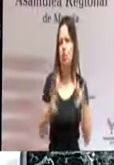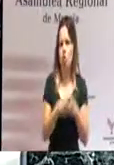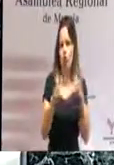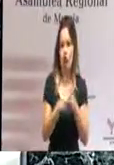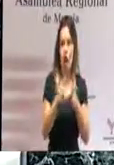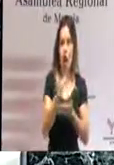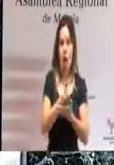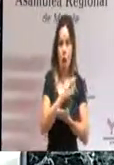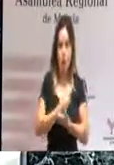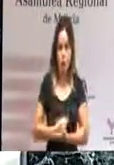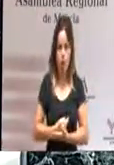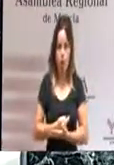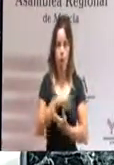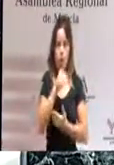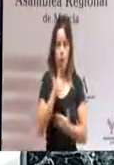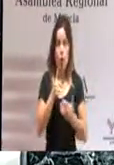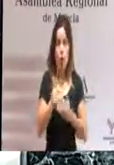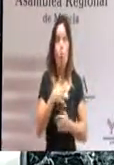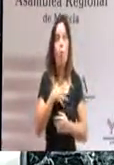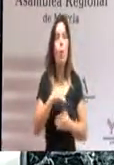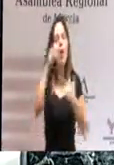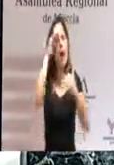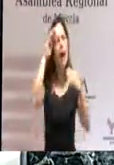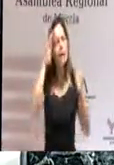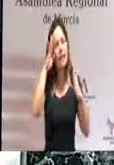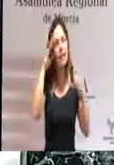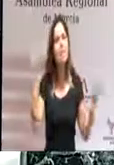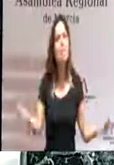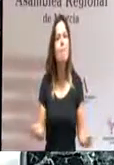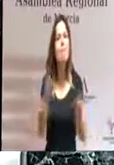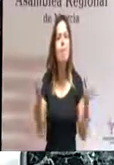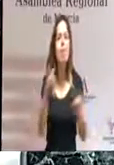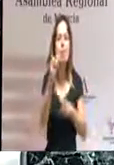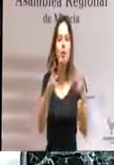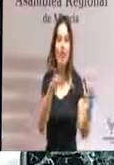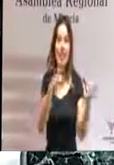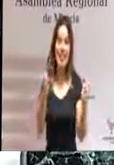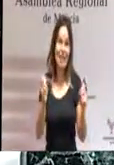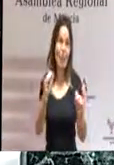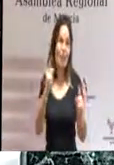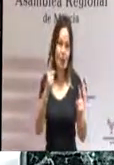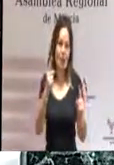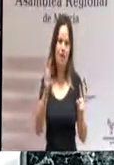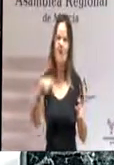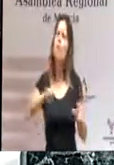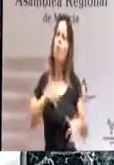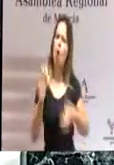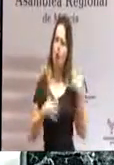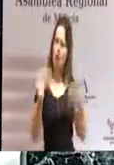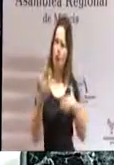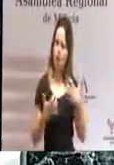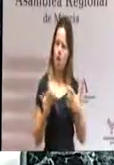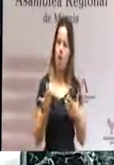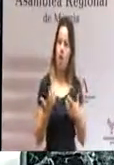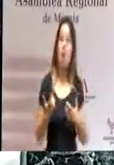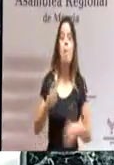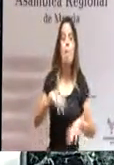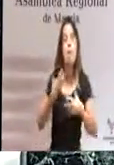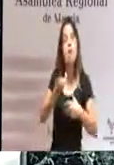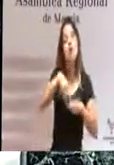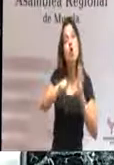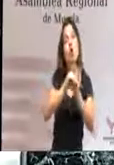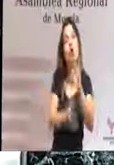la región de Murcia para poder atender en condiciones a los más desfavorecidos. Les molesta que aprobemos un